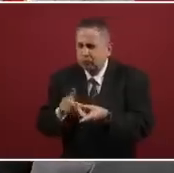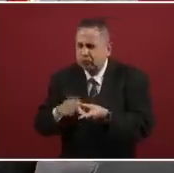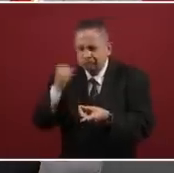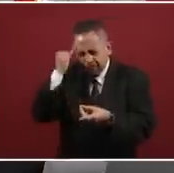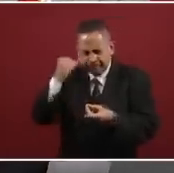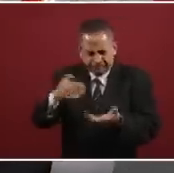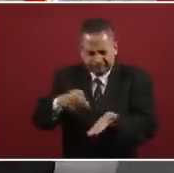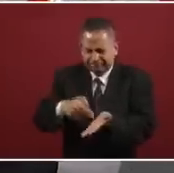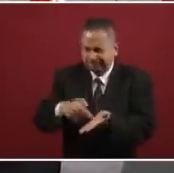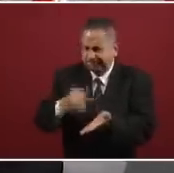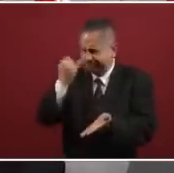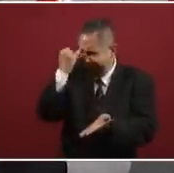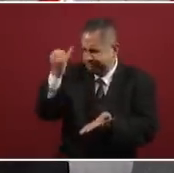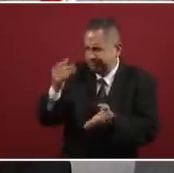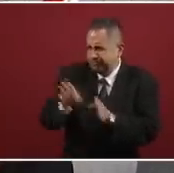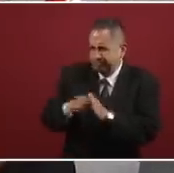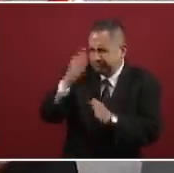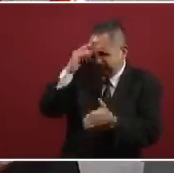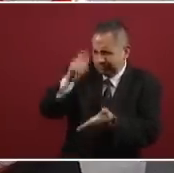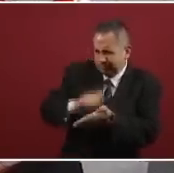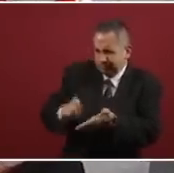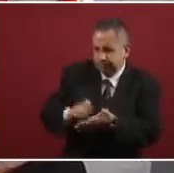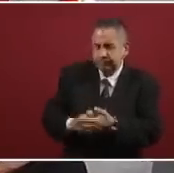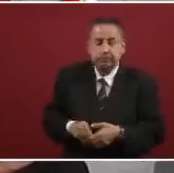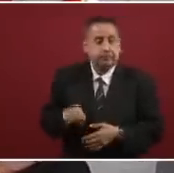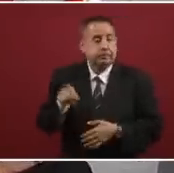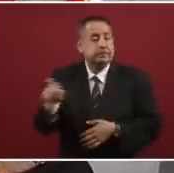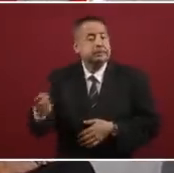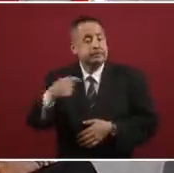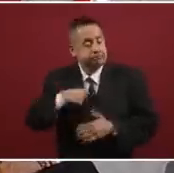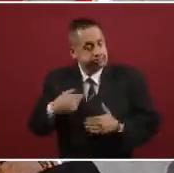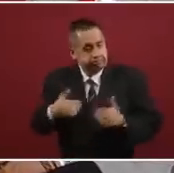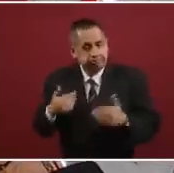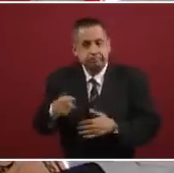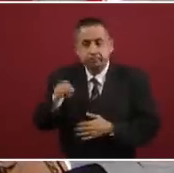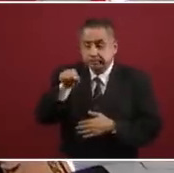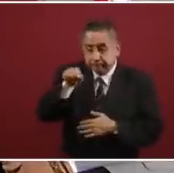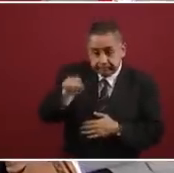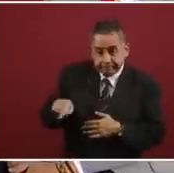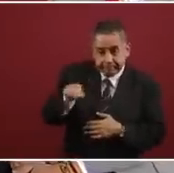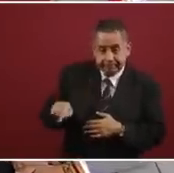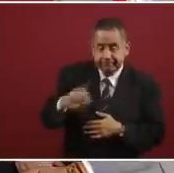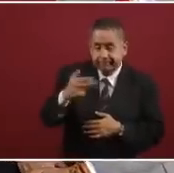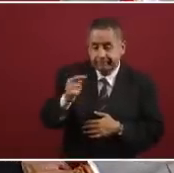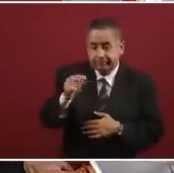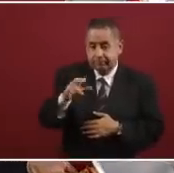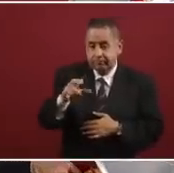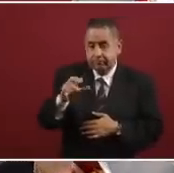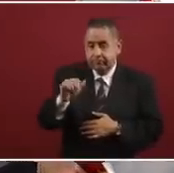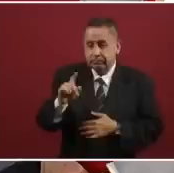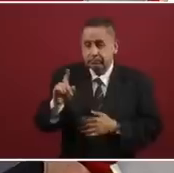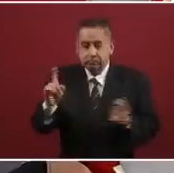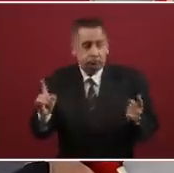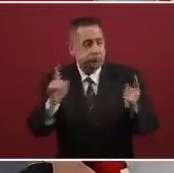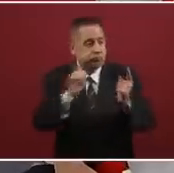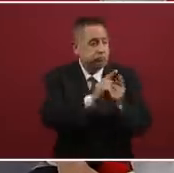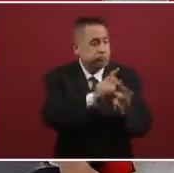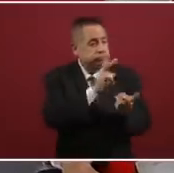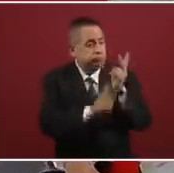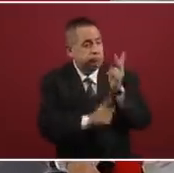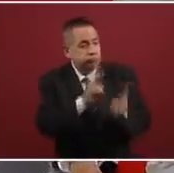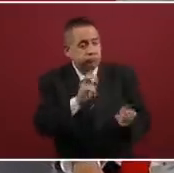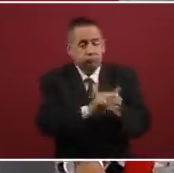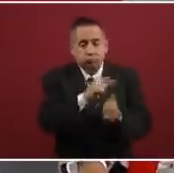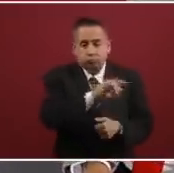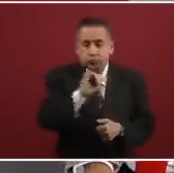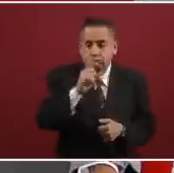confesó que para hacer ese libro utilizó las crónicas de este señor.